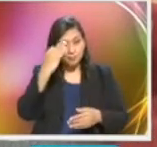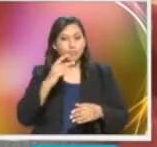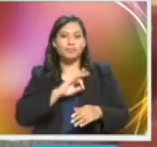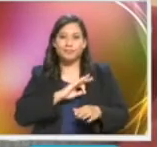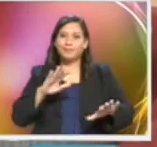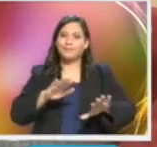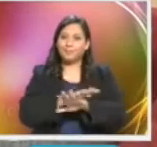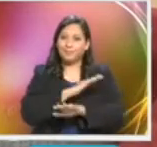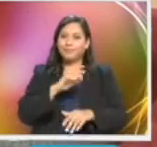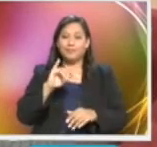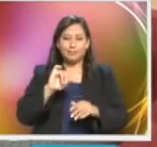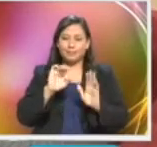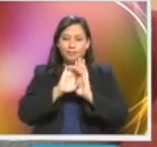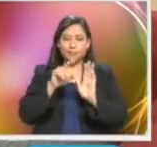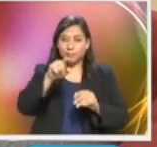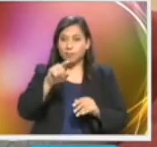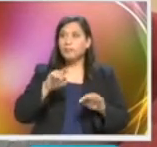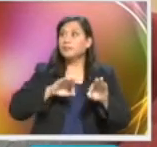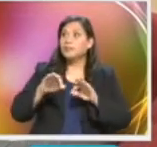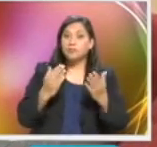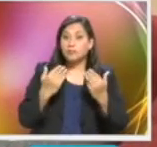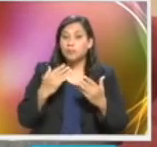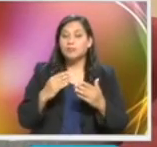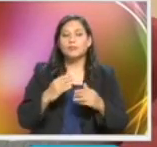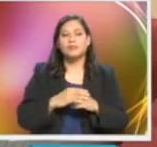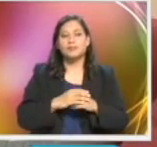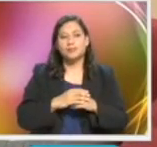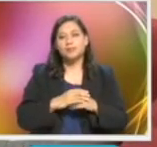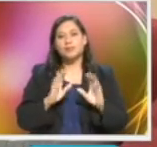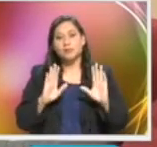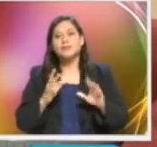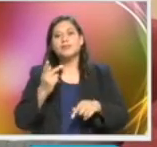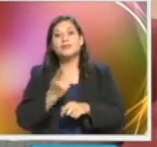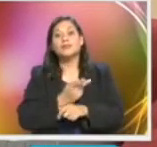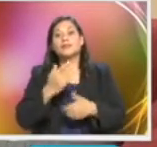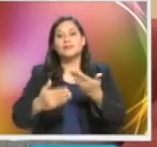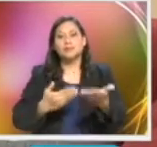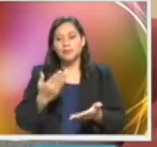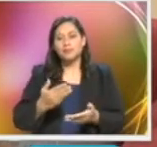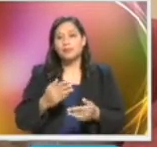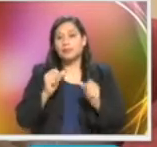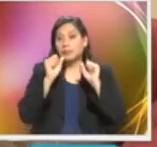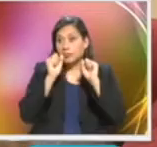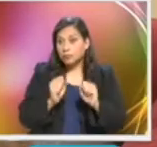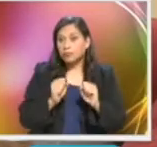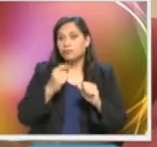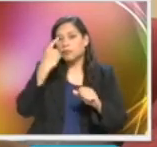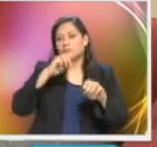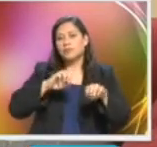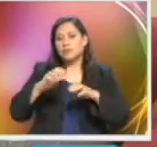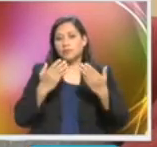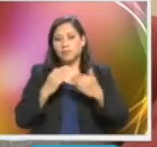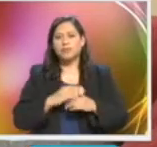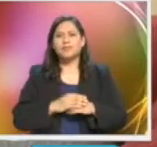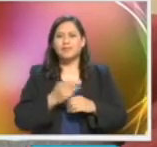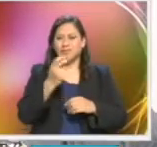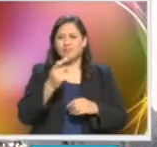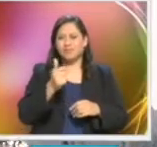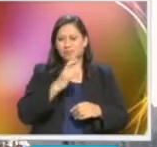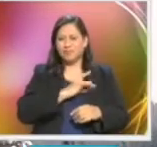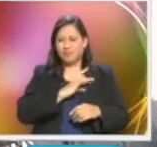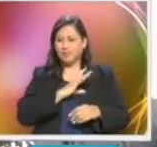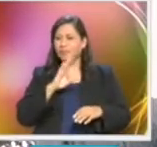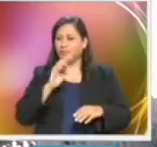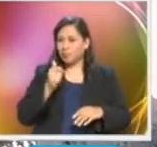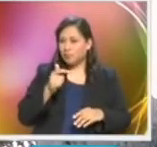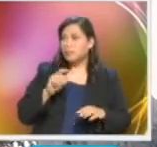cambiar. Entonces, si tú te quedas sin trabajo durante un tiempo, bueno, ¿qué va a pasar, no? Hay un seguro de desempleo también. Digamos que ese es un poco el miedo a veces, ¿no? Sí.